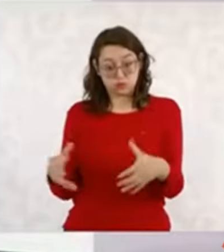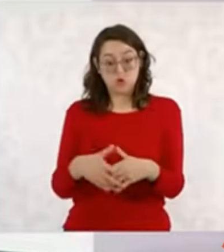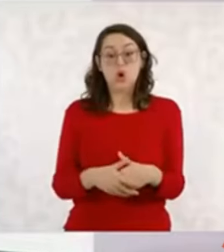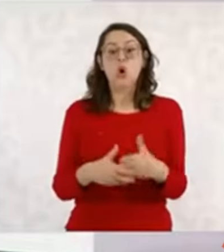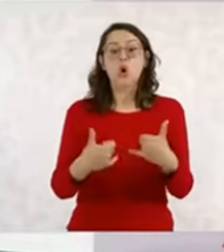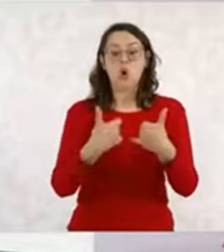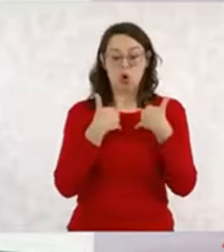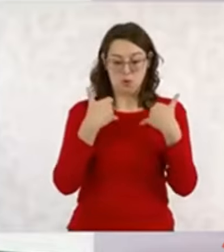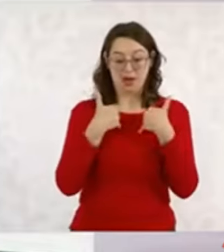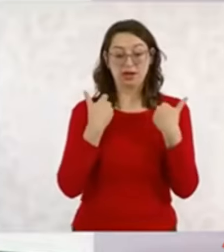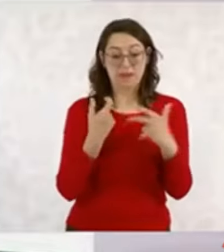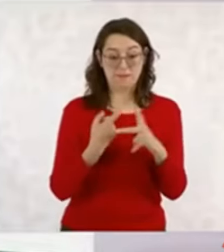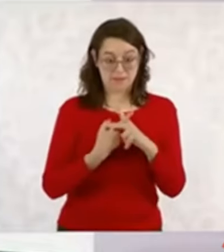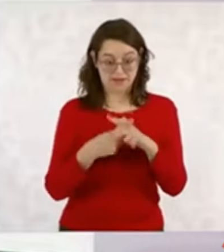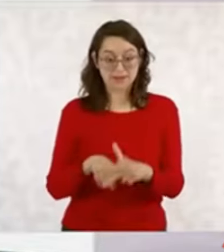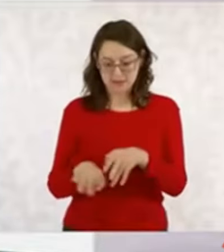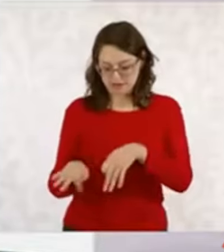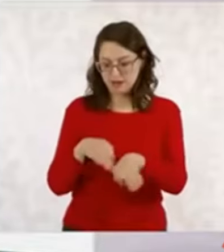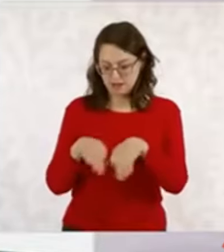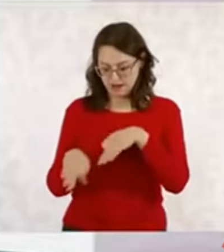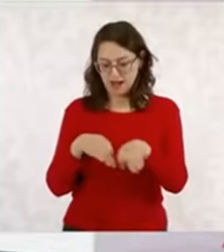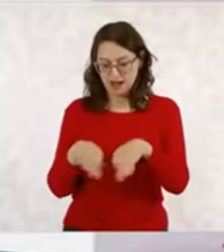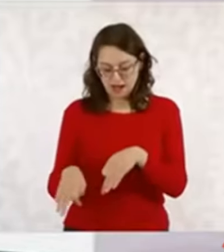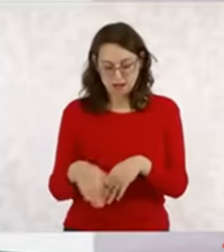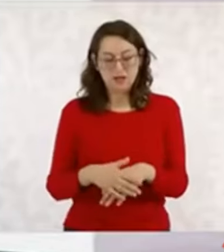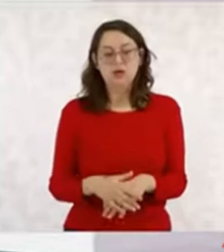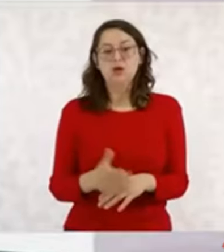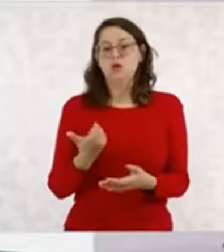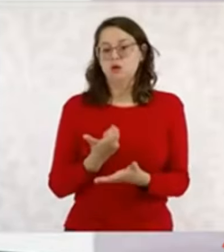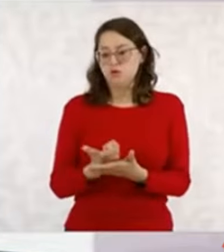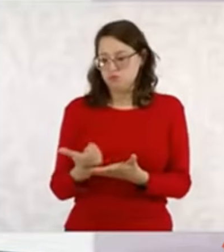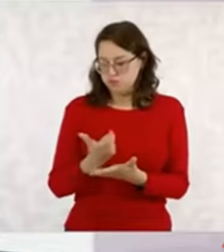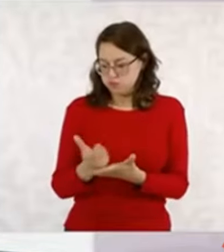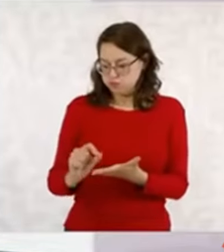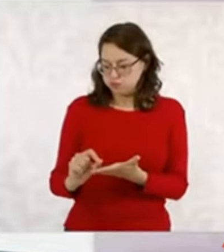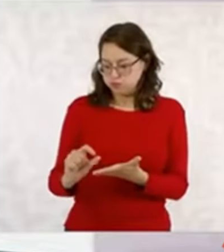mercado laboral. Entonces tiene que haber aumento en el empleo,